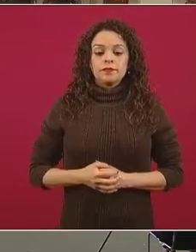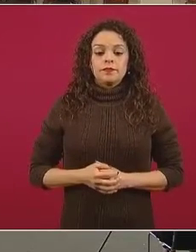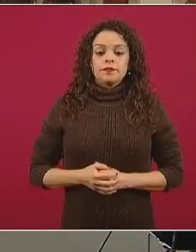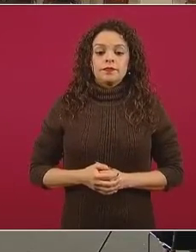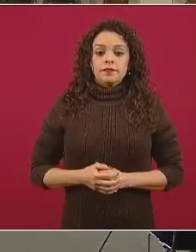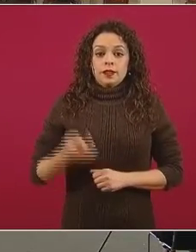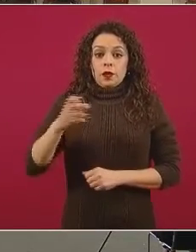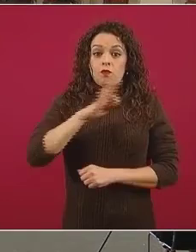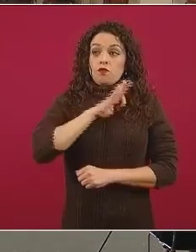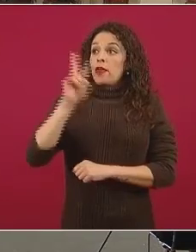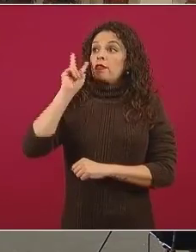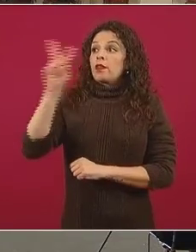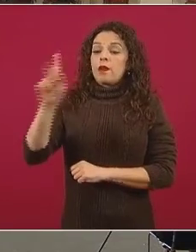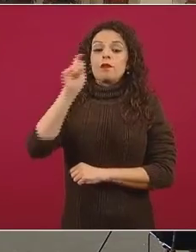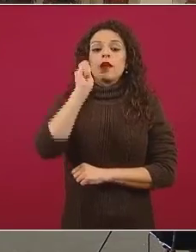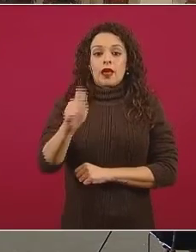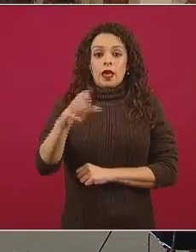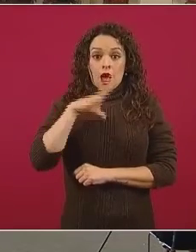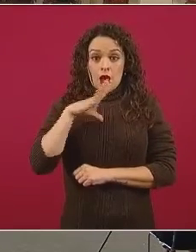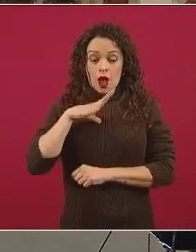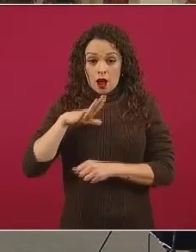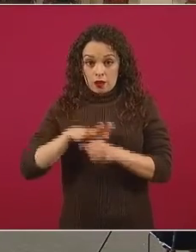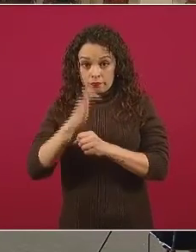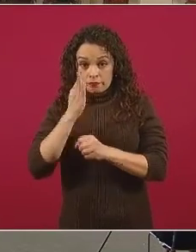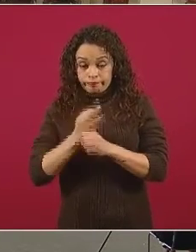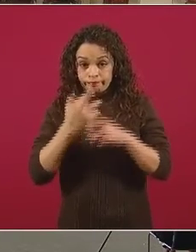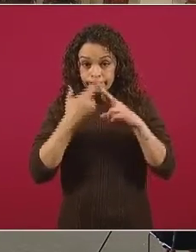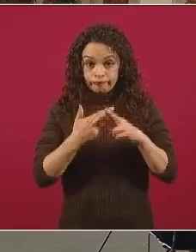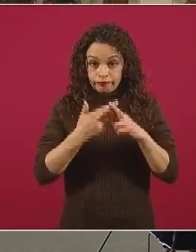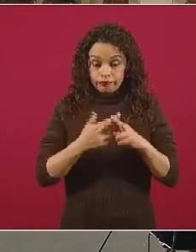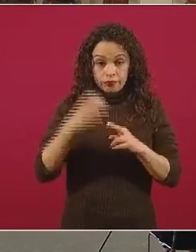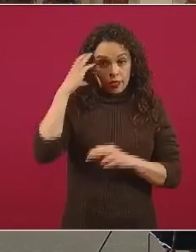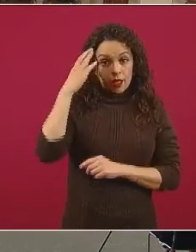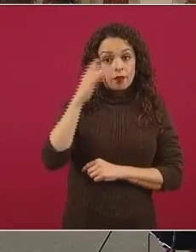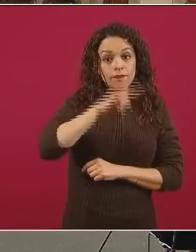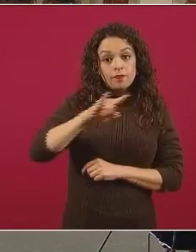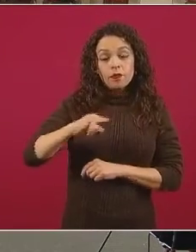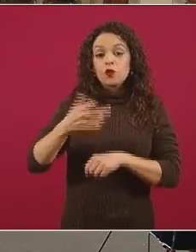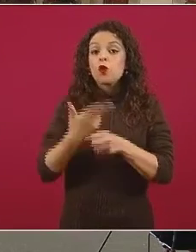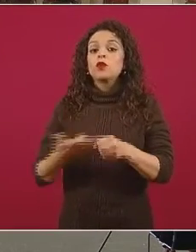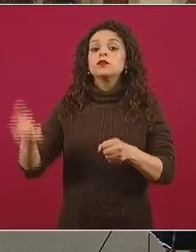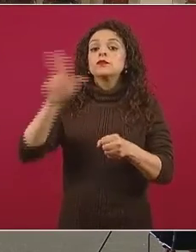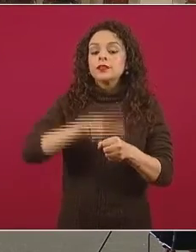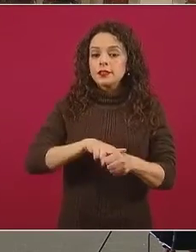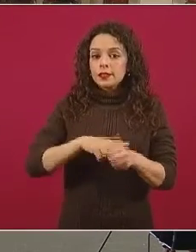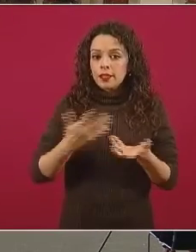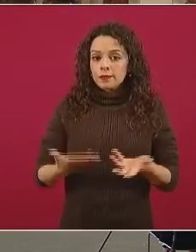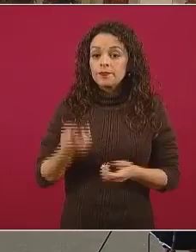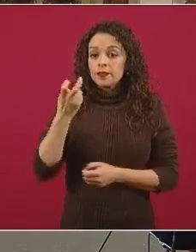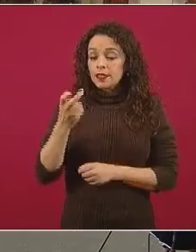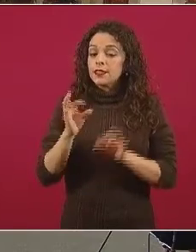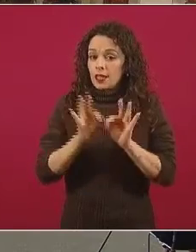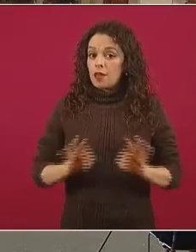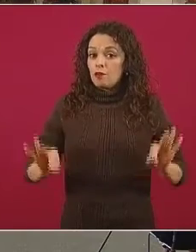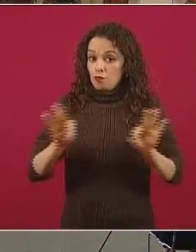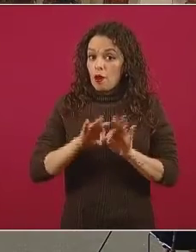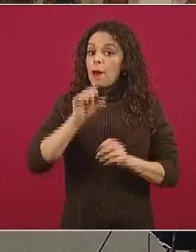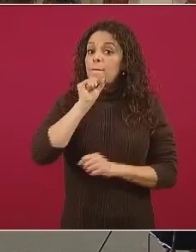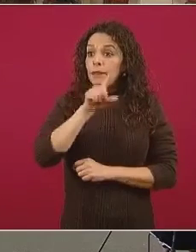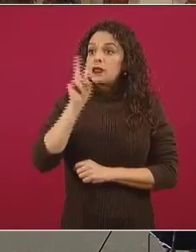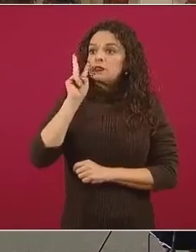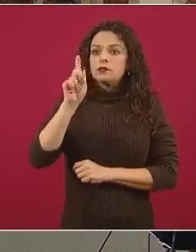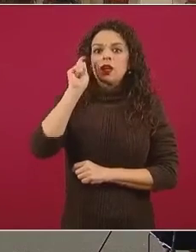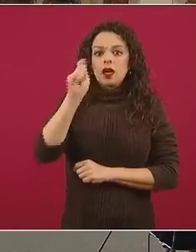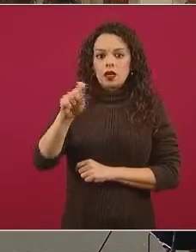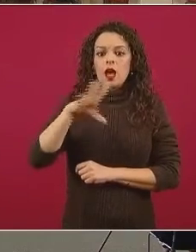nos muestra la ocupación hospitalaria, otro indicador fundamental y lo que hemos visto es también un